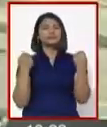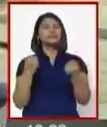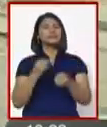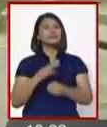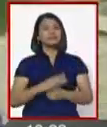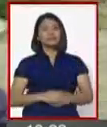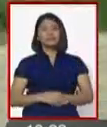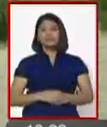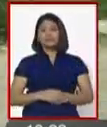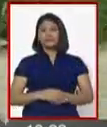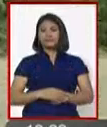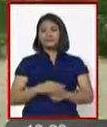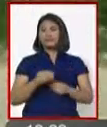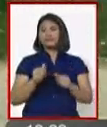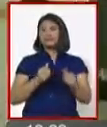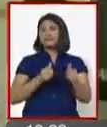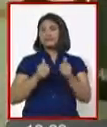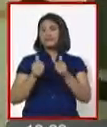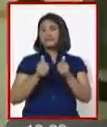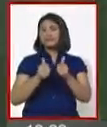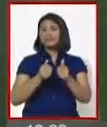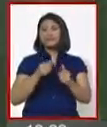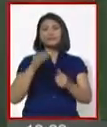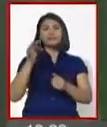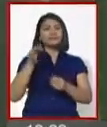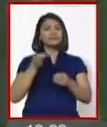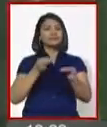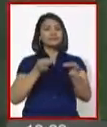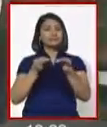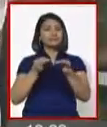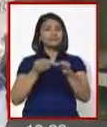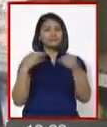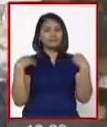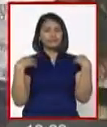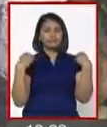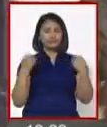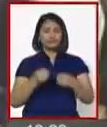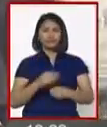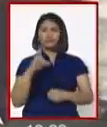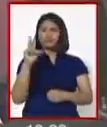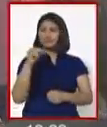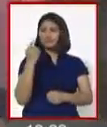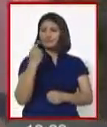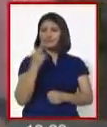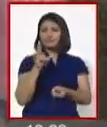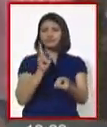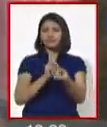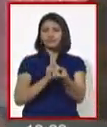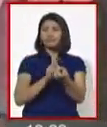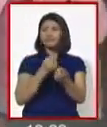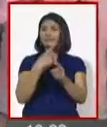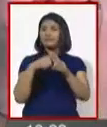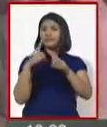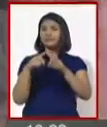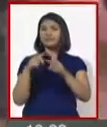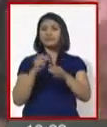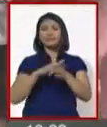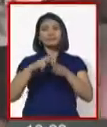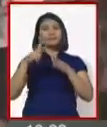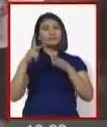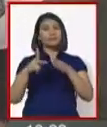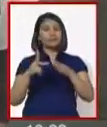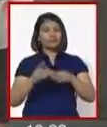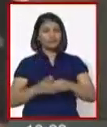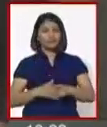de la Autoridad de Fiscalización y Control del Sistema Nacional de Salud. Donde no solamente médicos, ya se ha plegado todos los otros colegios de profesionales,